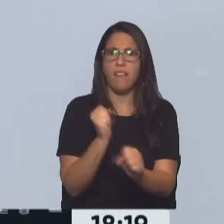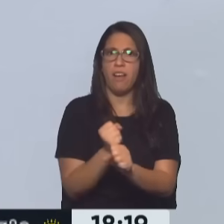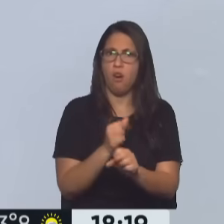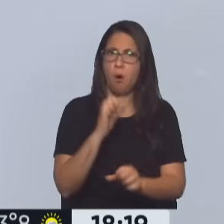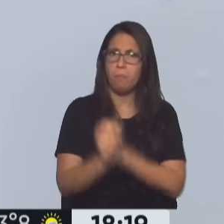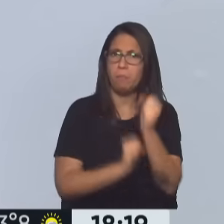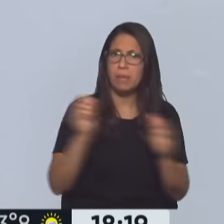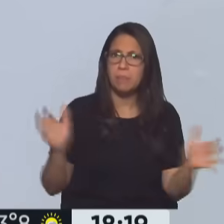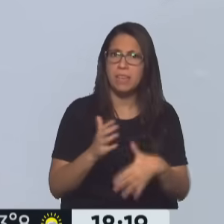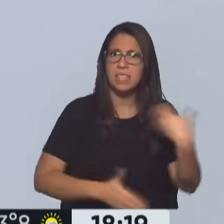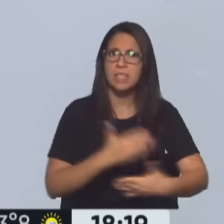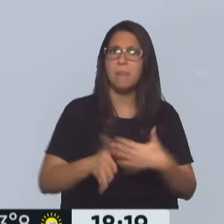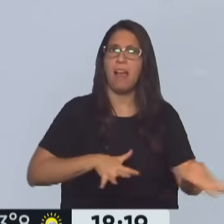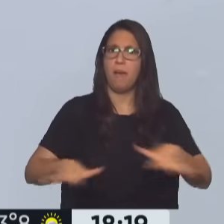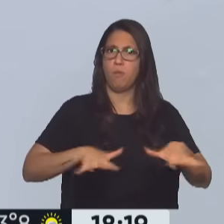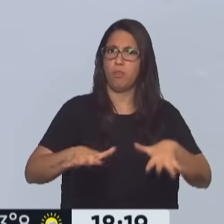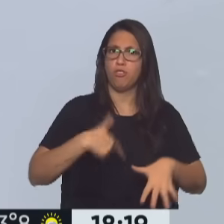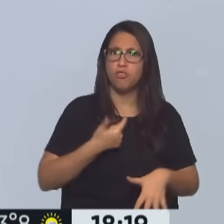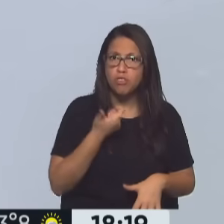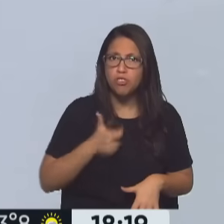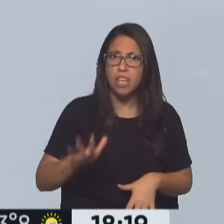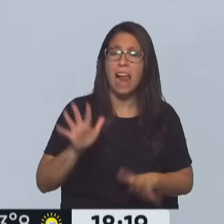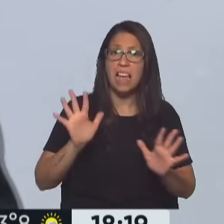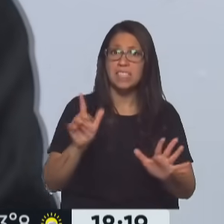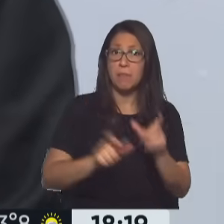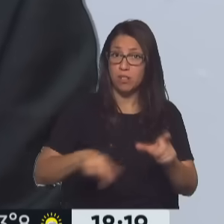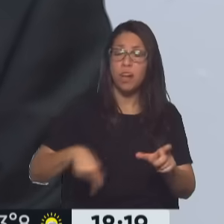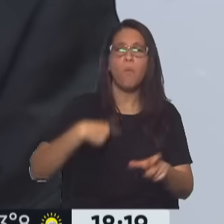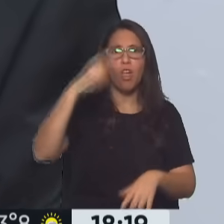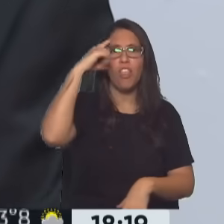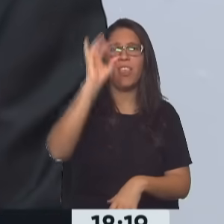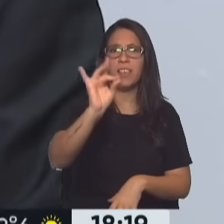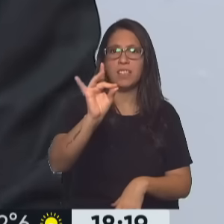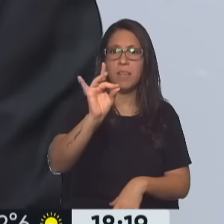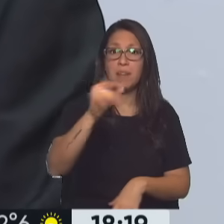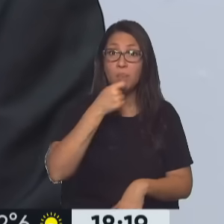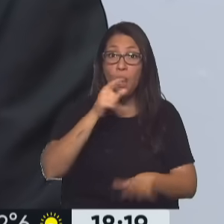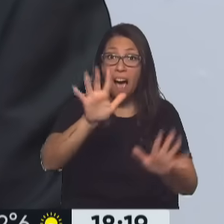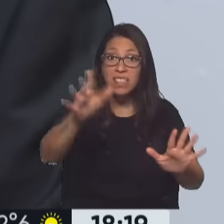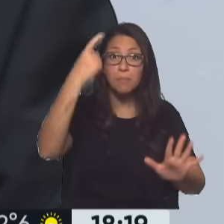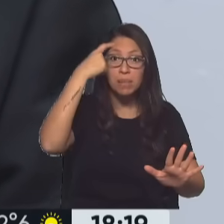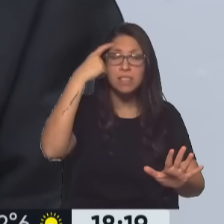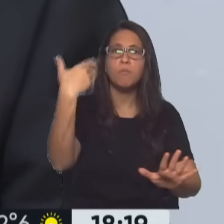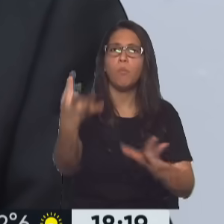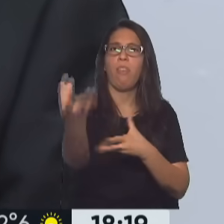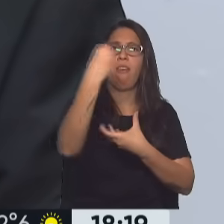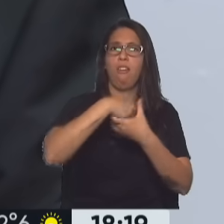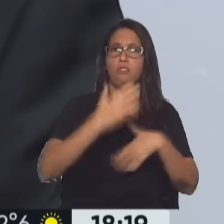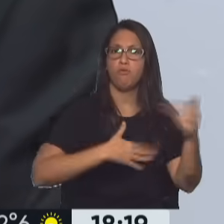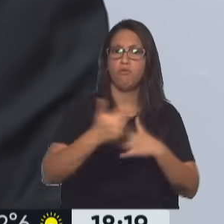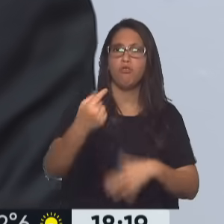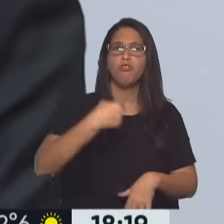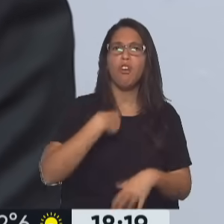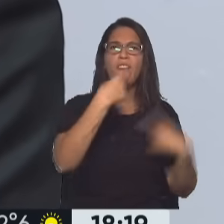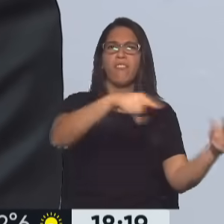como motor de nuestra movilidad social ascendente, el 10 de diciembre puede ser parte de esa construcción. No voy a